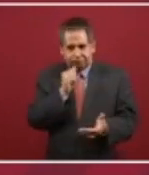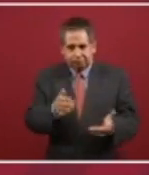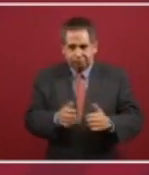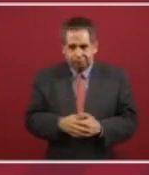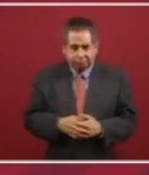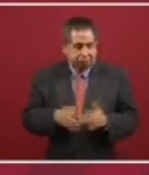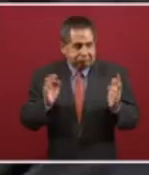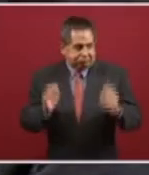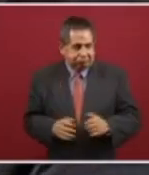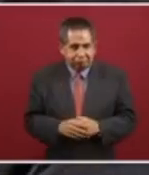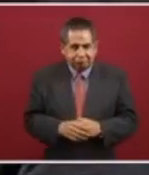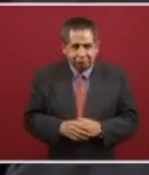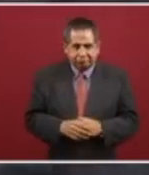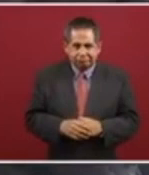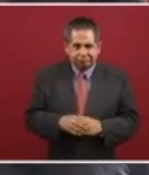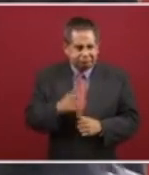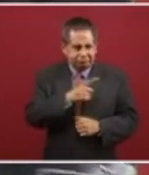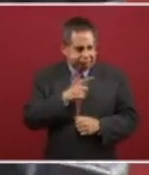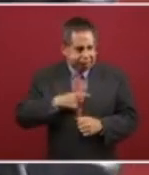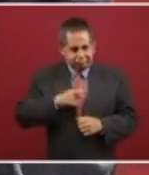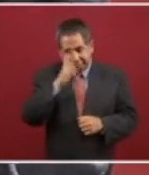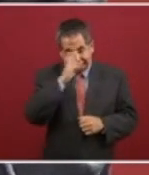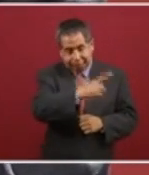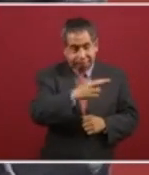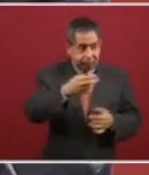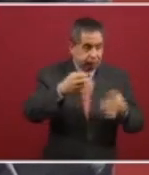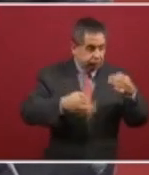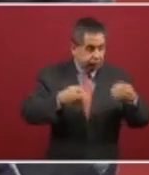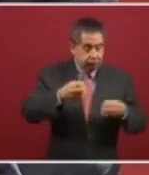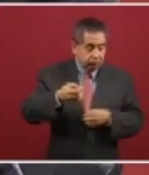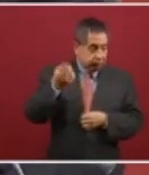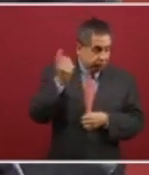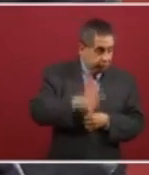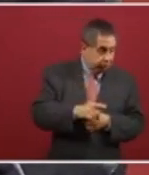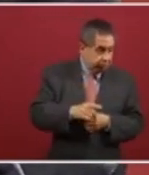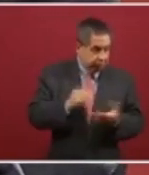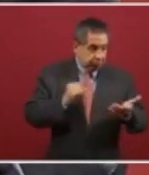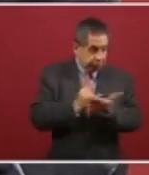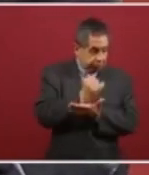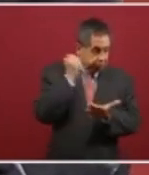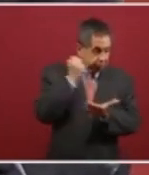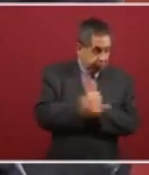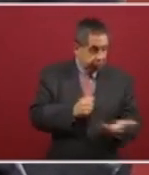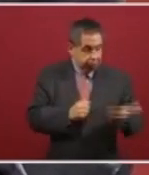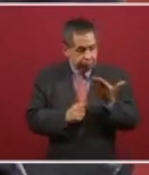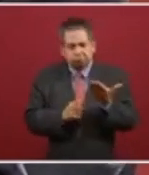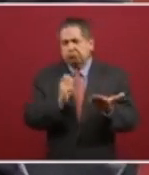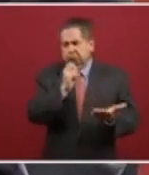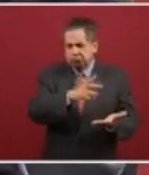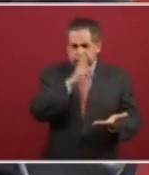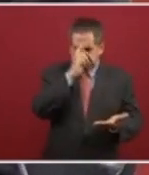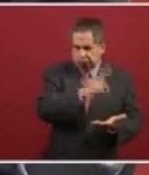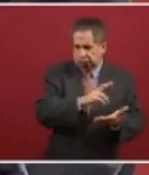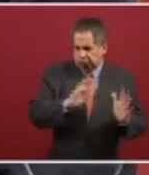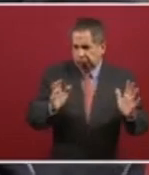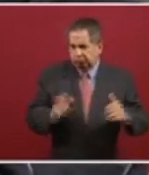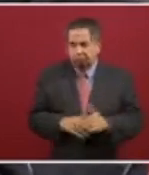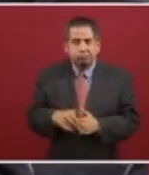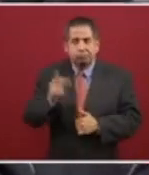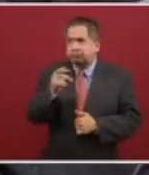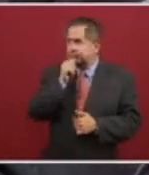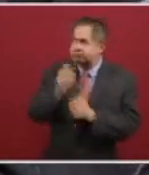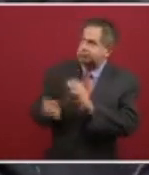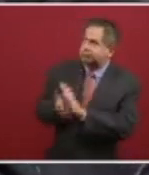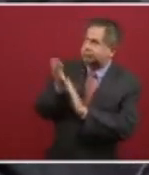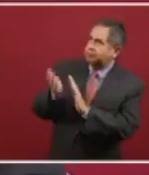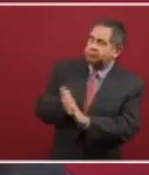De todas maneras, vamos a respetar la decisión del juez, pero todavía